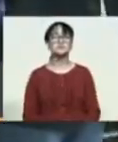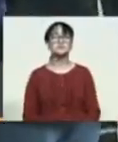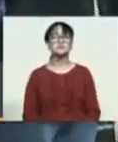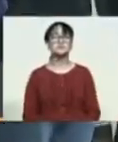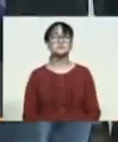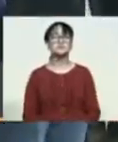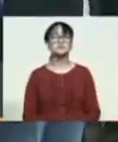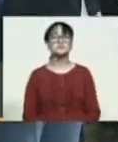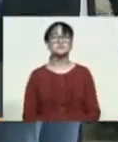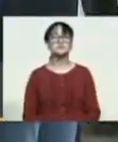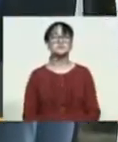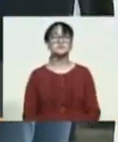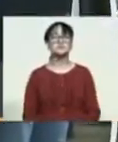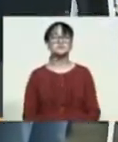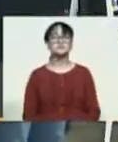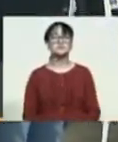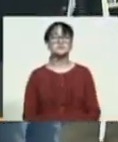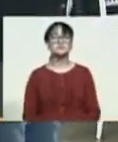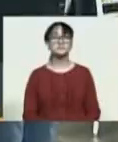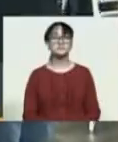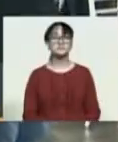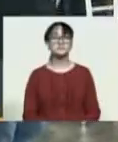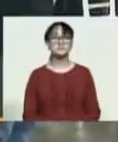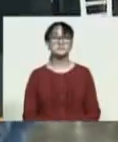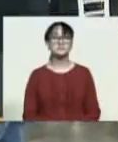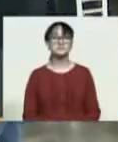Y aumentar